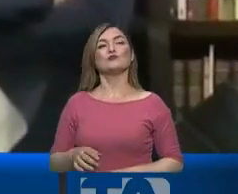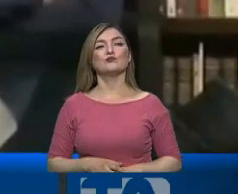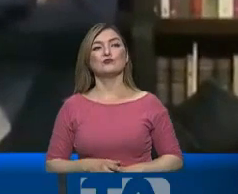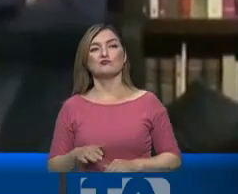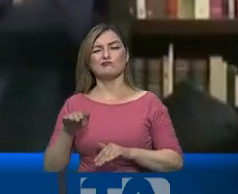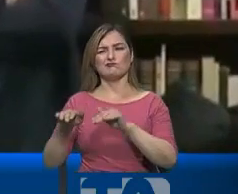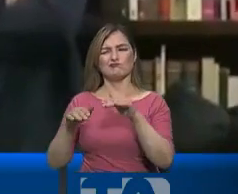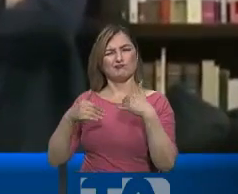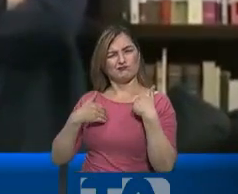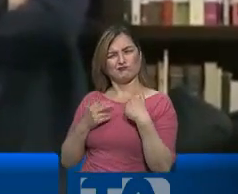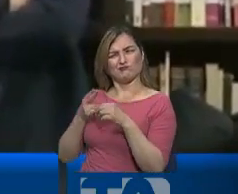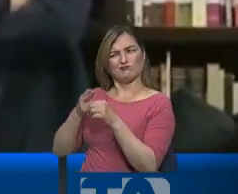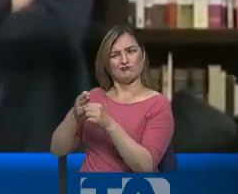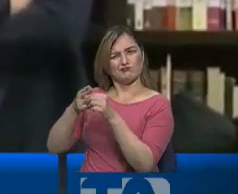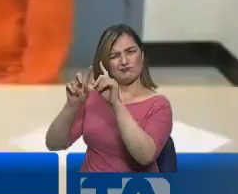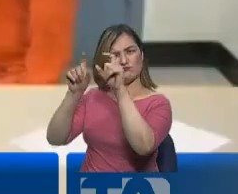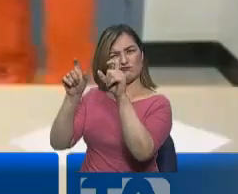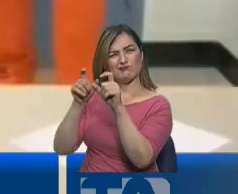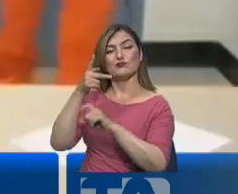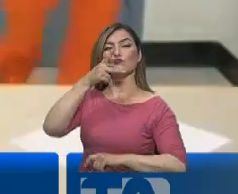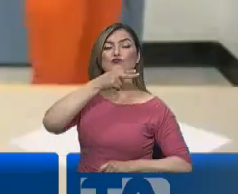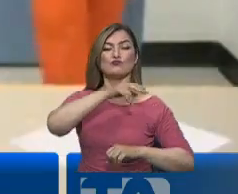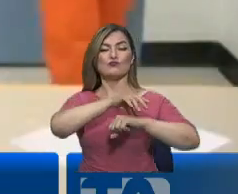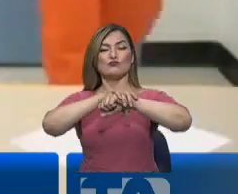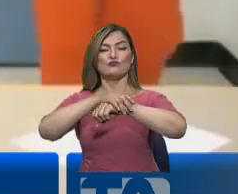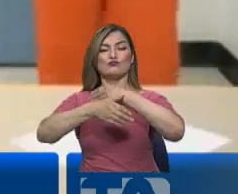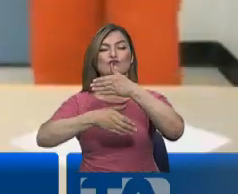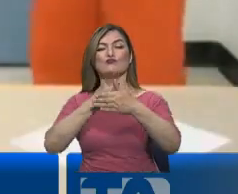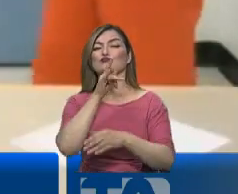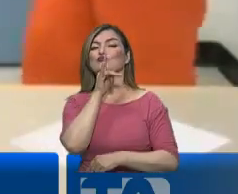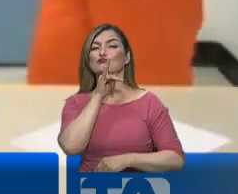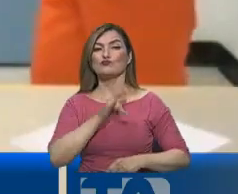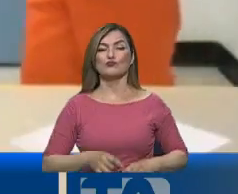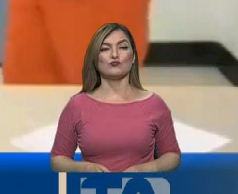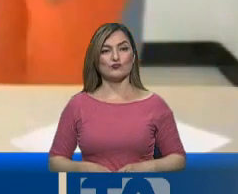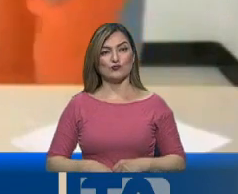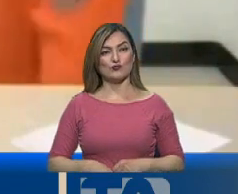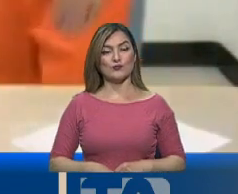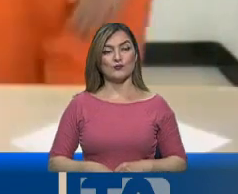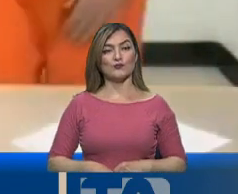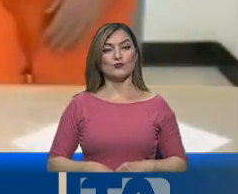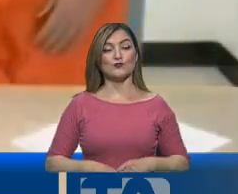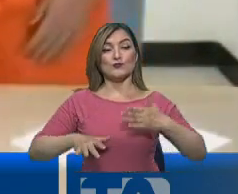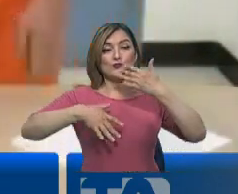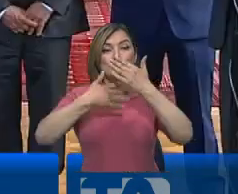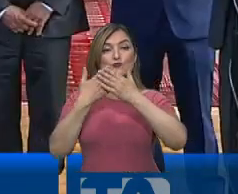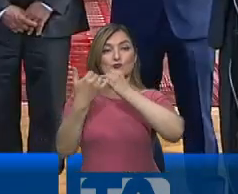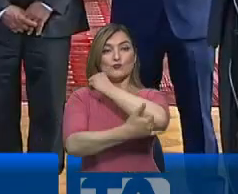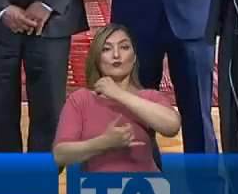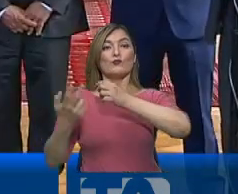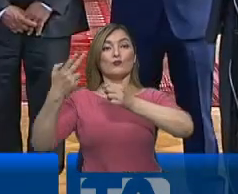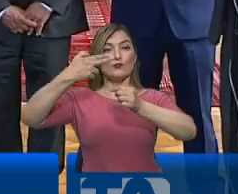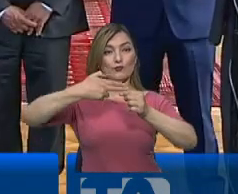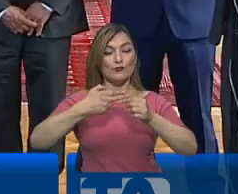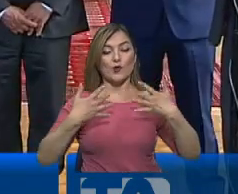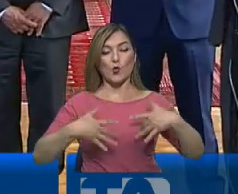por negar sus vínculos con el empresario detenido y procesado en eeuu no obstante todos los países involucrados mantienen